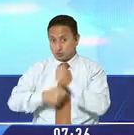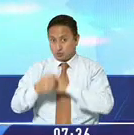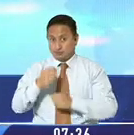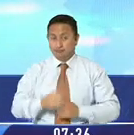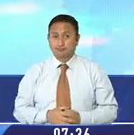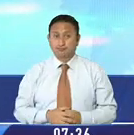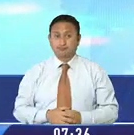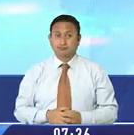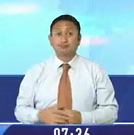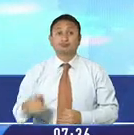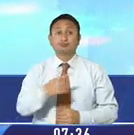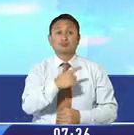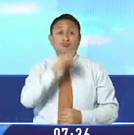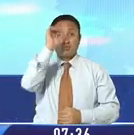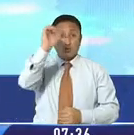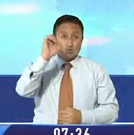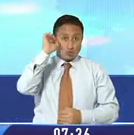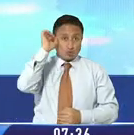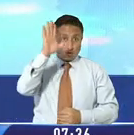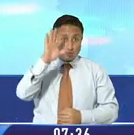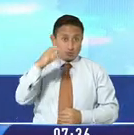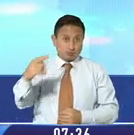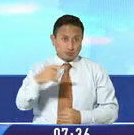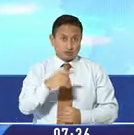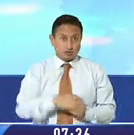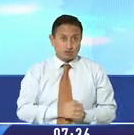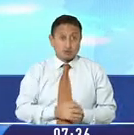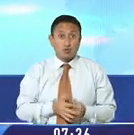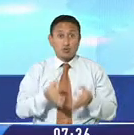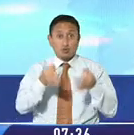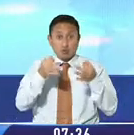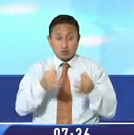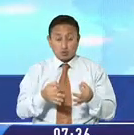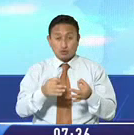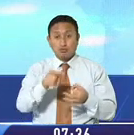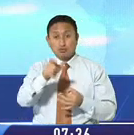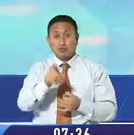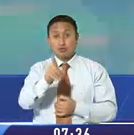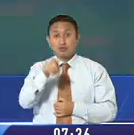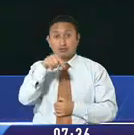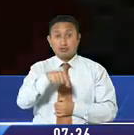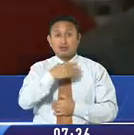video viralizado mostraría lo que podría ser el instante en el cual ejecutan a uno de